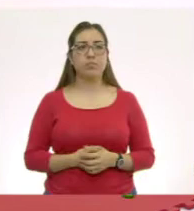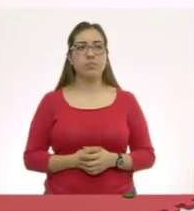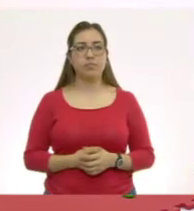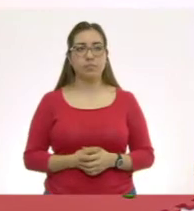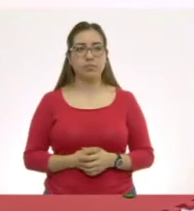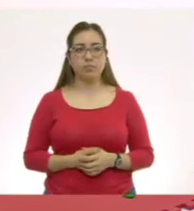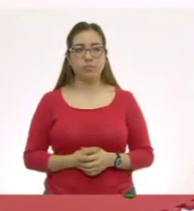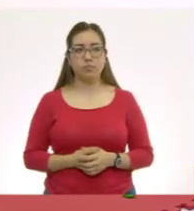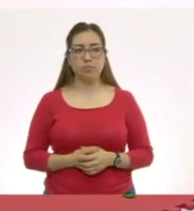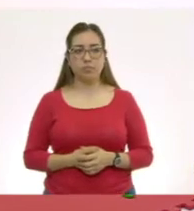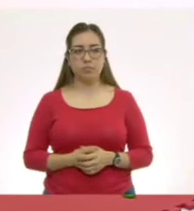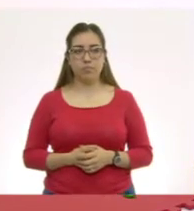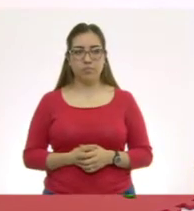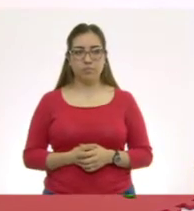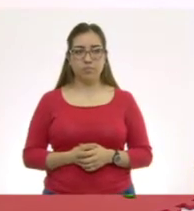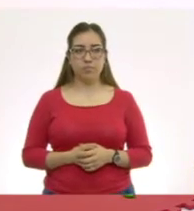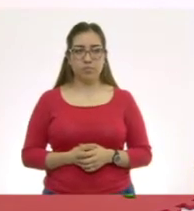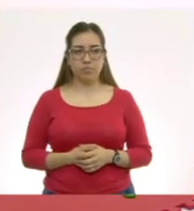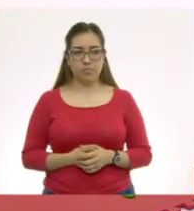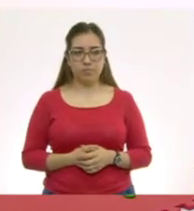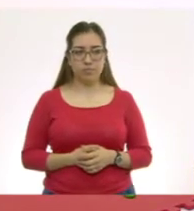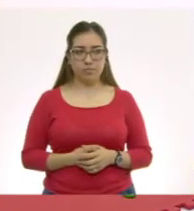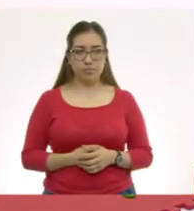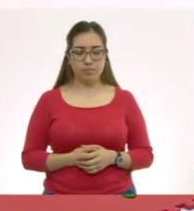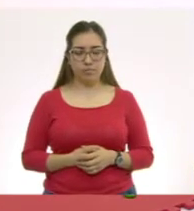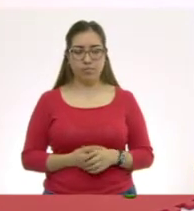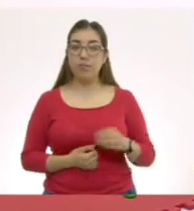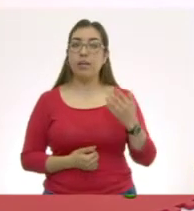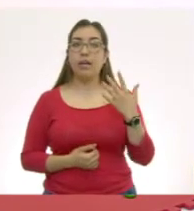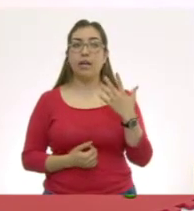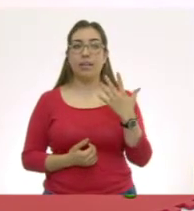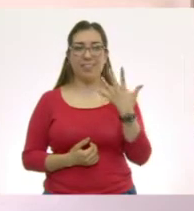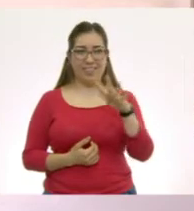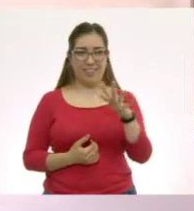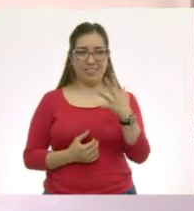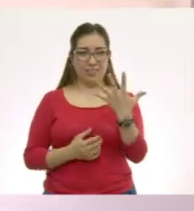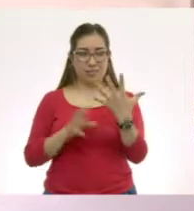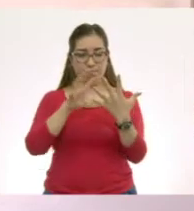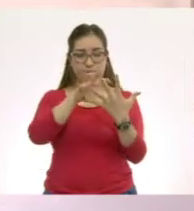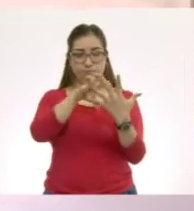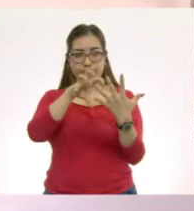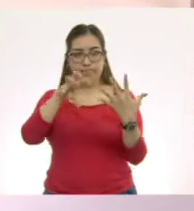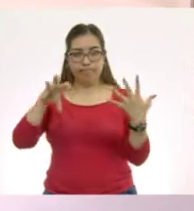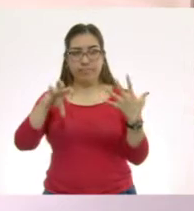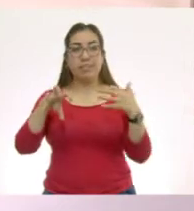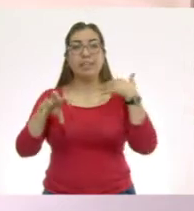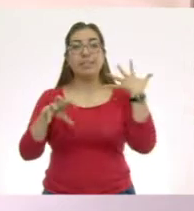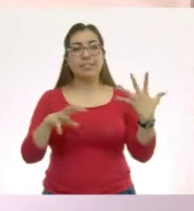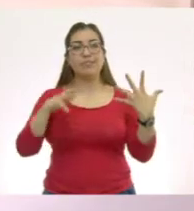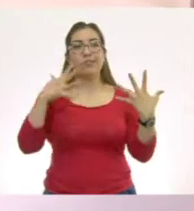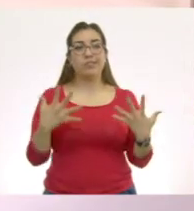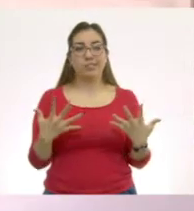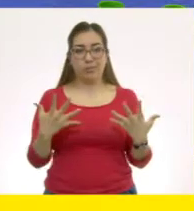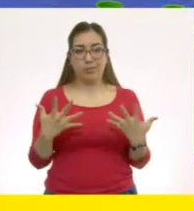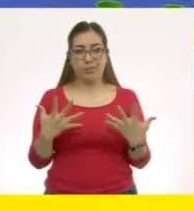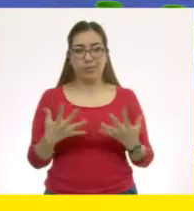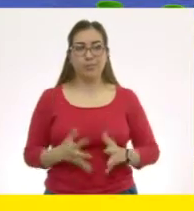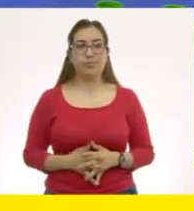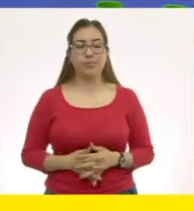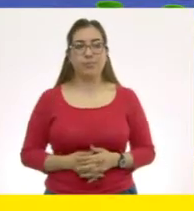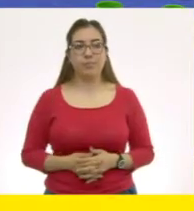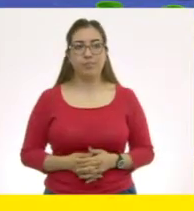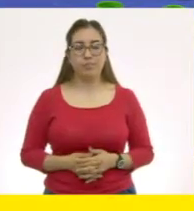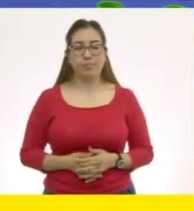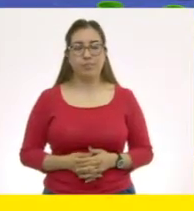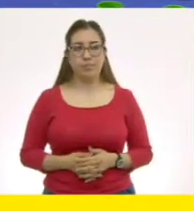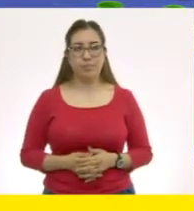este montoncito de 10 voy a dividir 1, 2, 3, 4, 5. Y así me quedan 5 y 5.